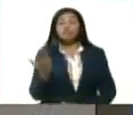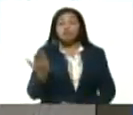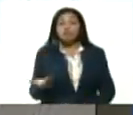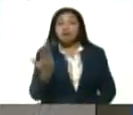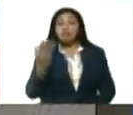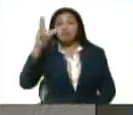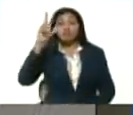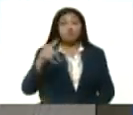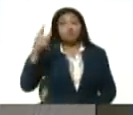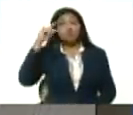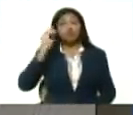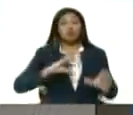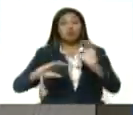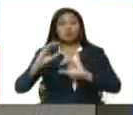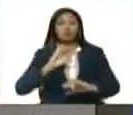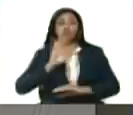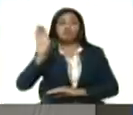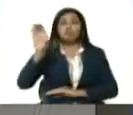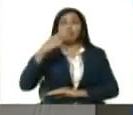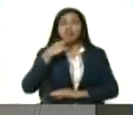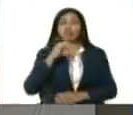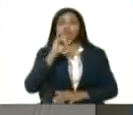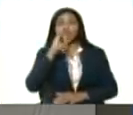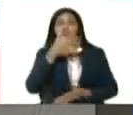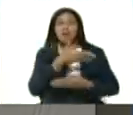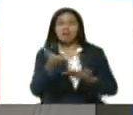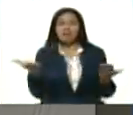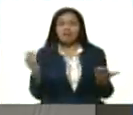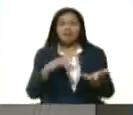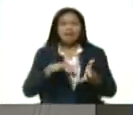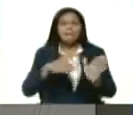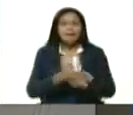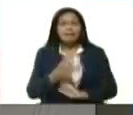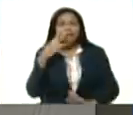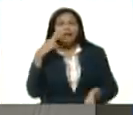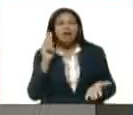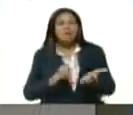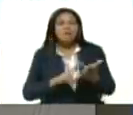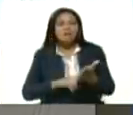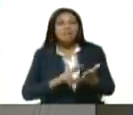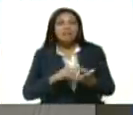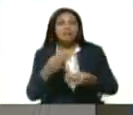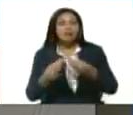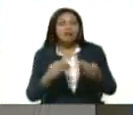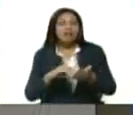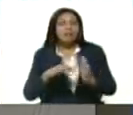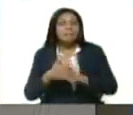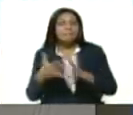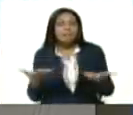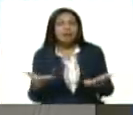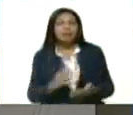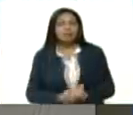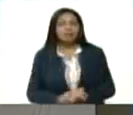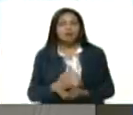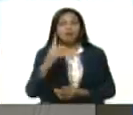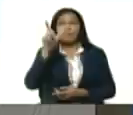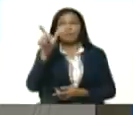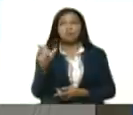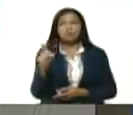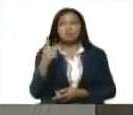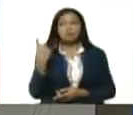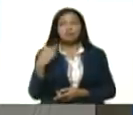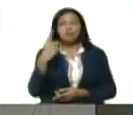días comunicarse con el país y exponerle la verdad de los hechos. Cuando tenemos un caso, decimos tuvimos un